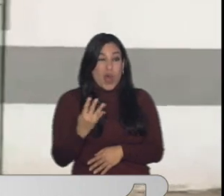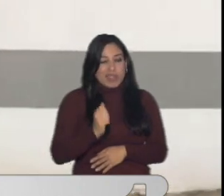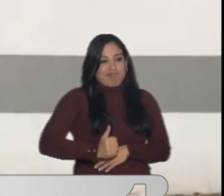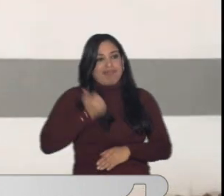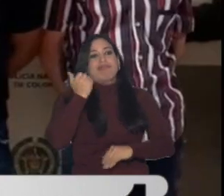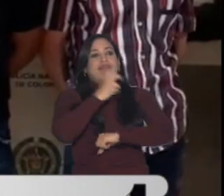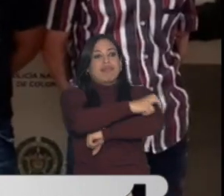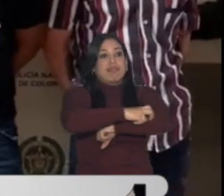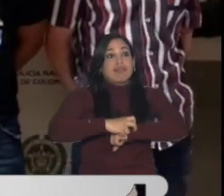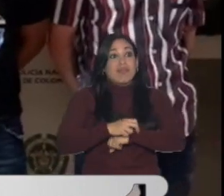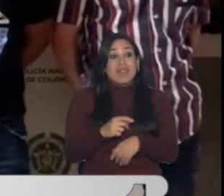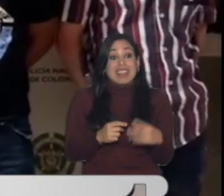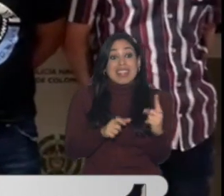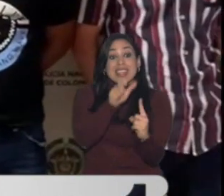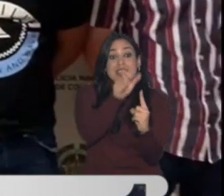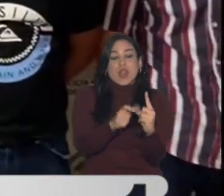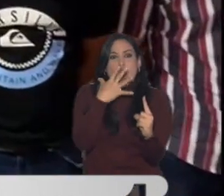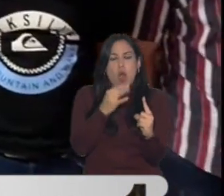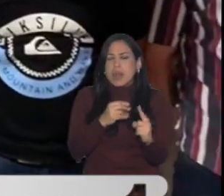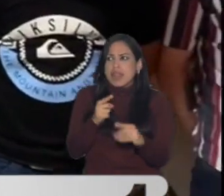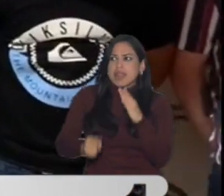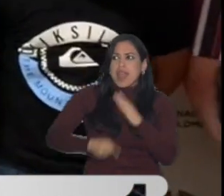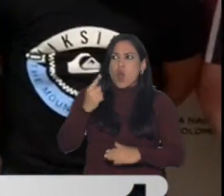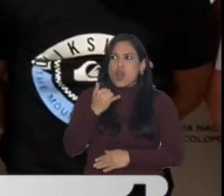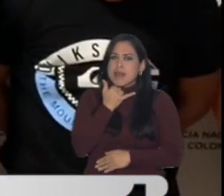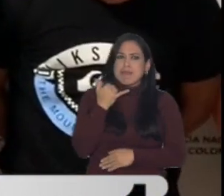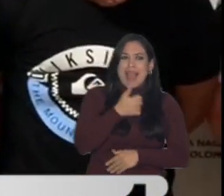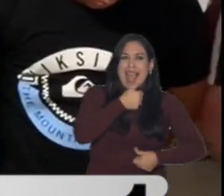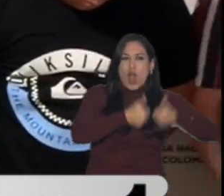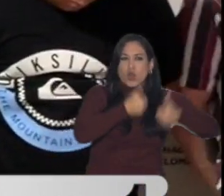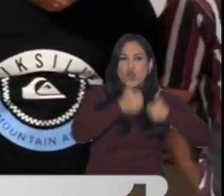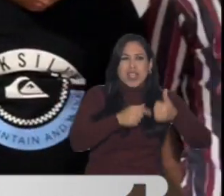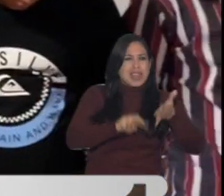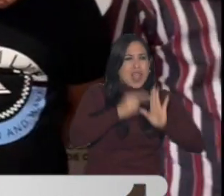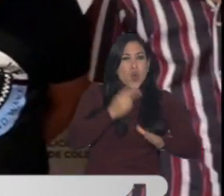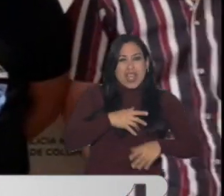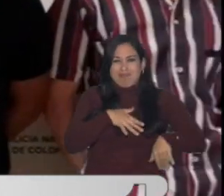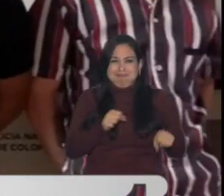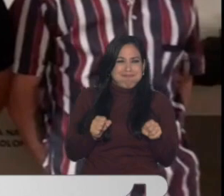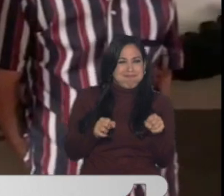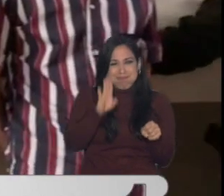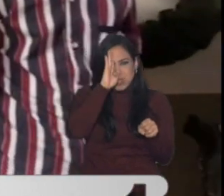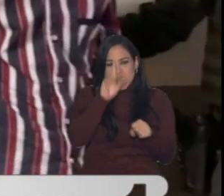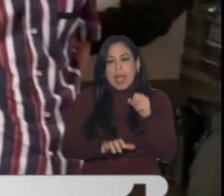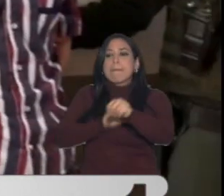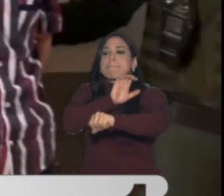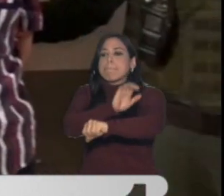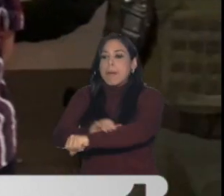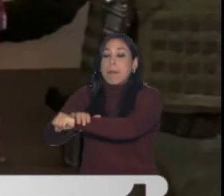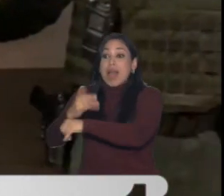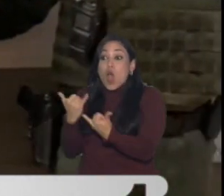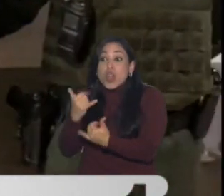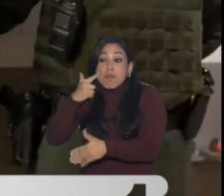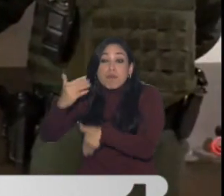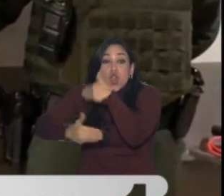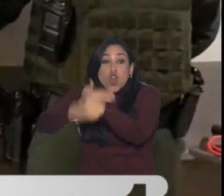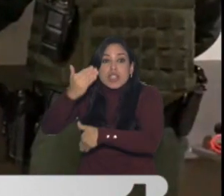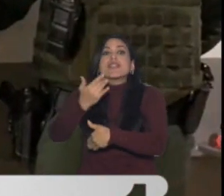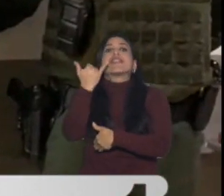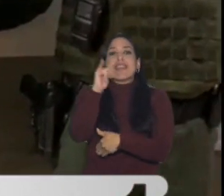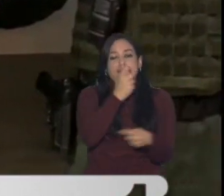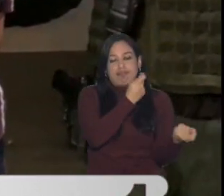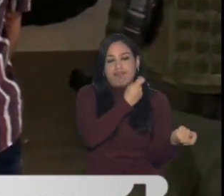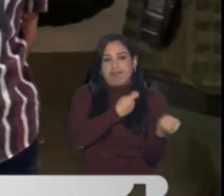La víctima de este atraco dio aviso a las autoridades y un rápido dispositivo fueron capturados y en las próximas horas